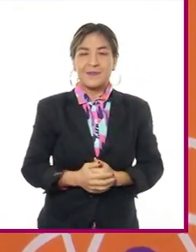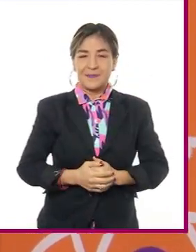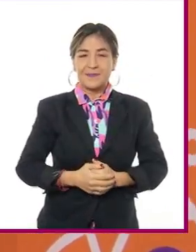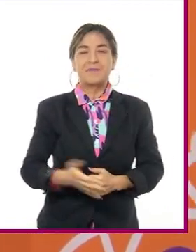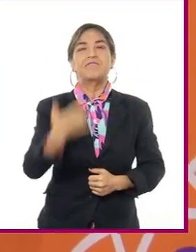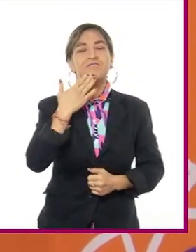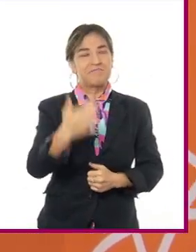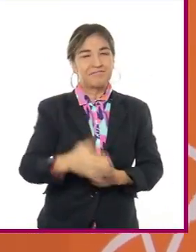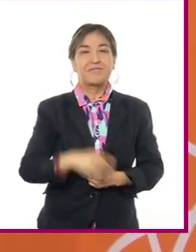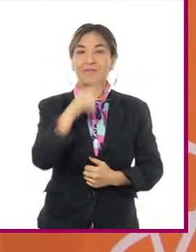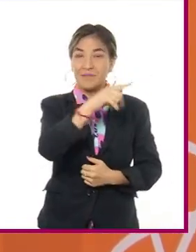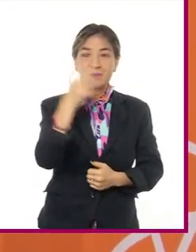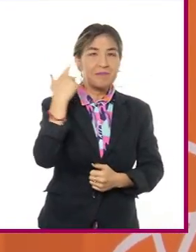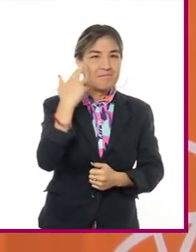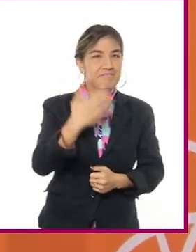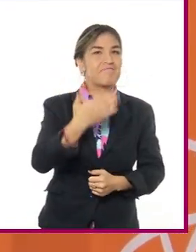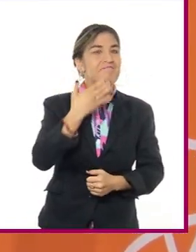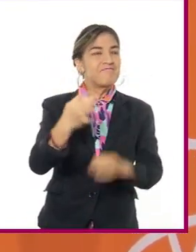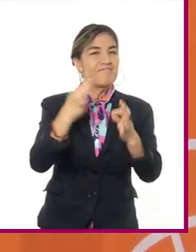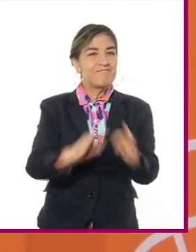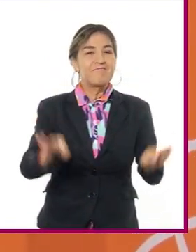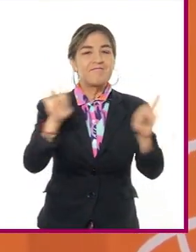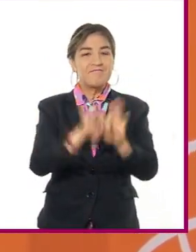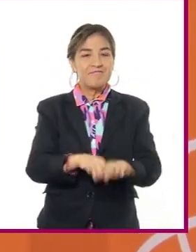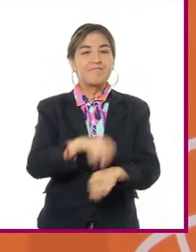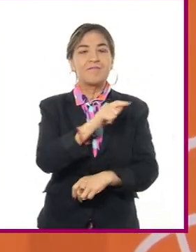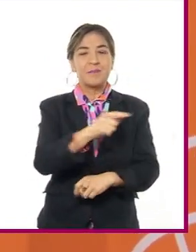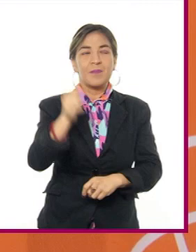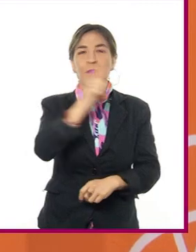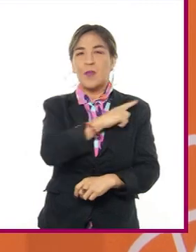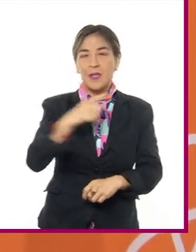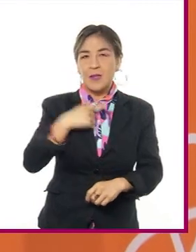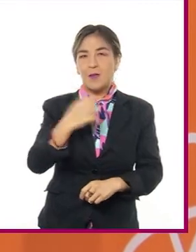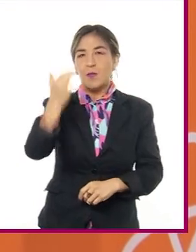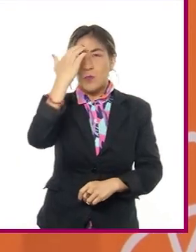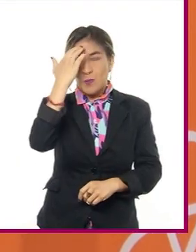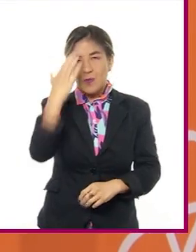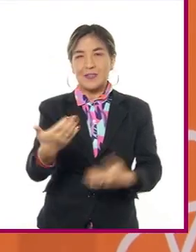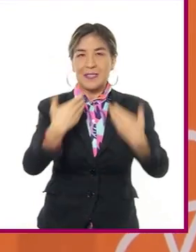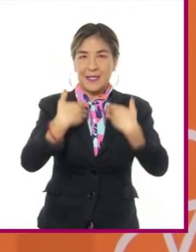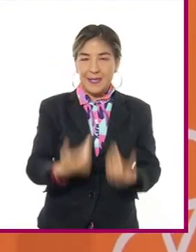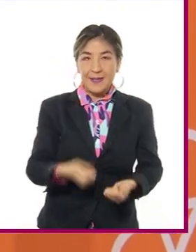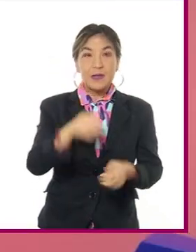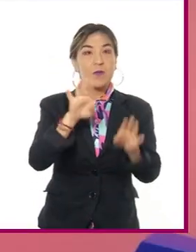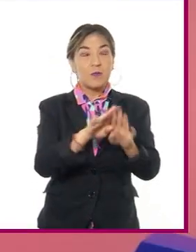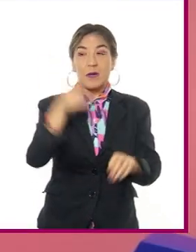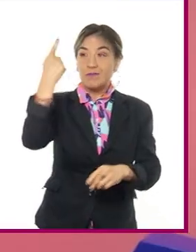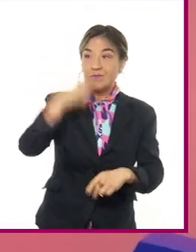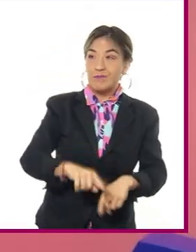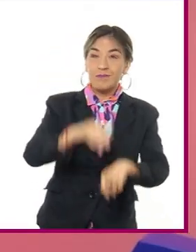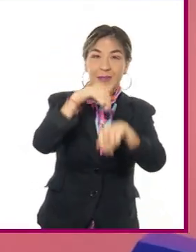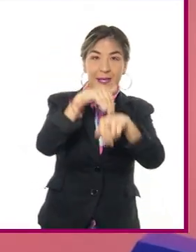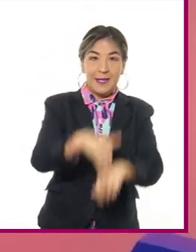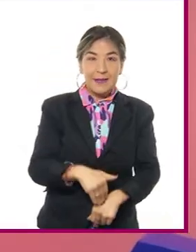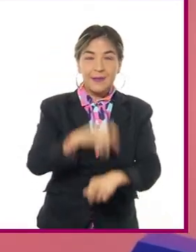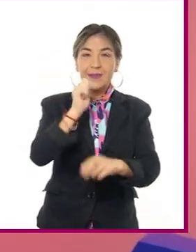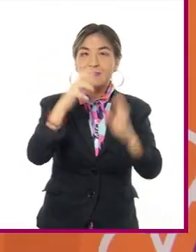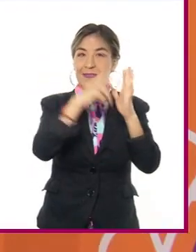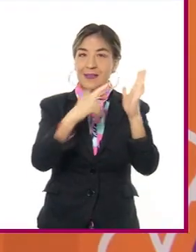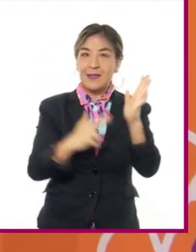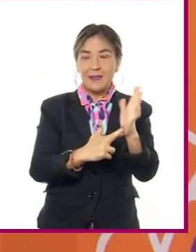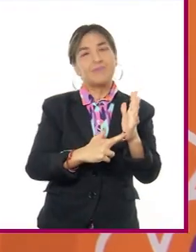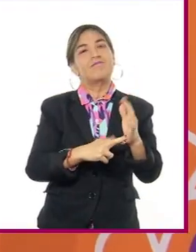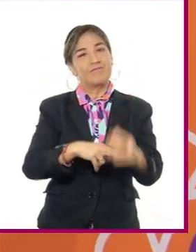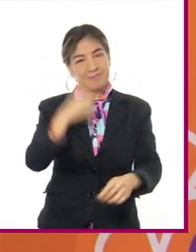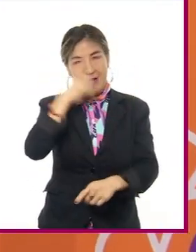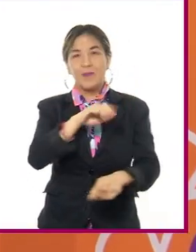Eso suena muy importante, profesor, pues conocer, entender y acatar las reglas es el primer requisito para disfrutar